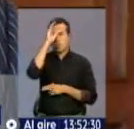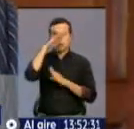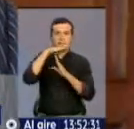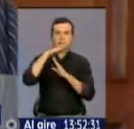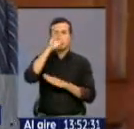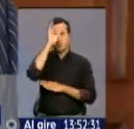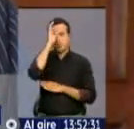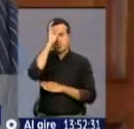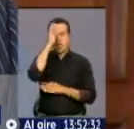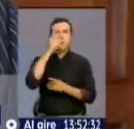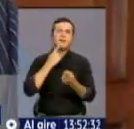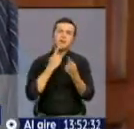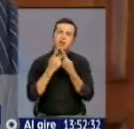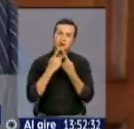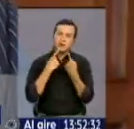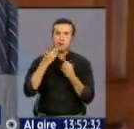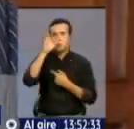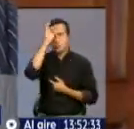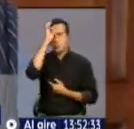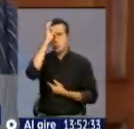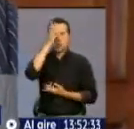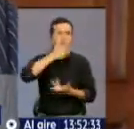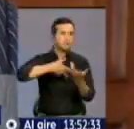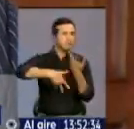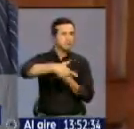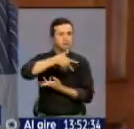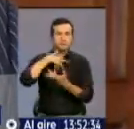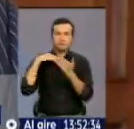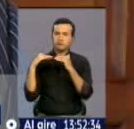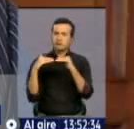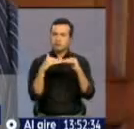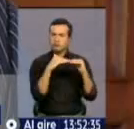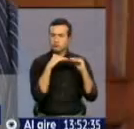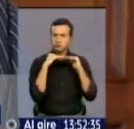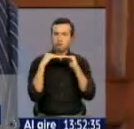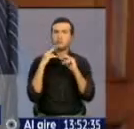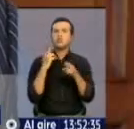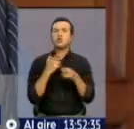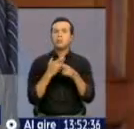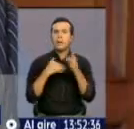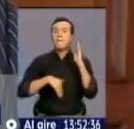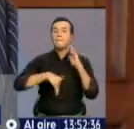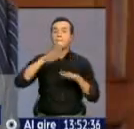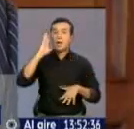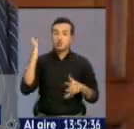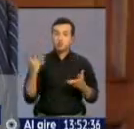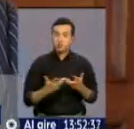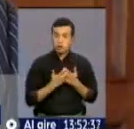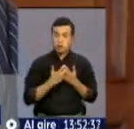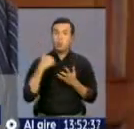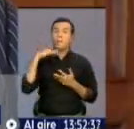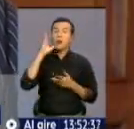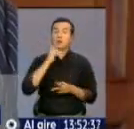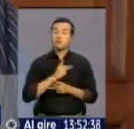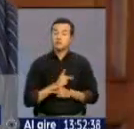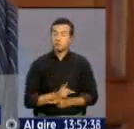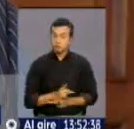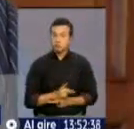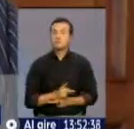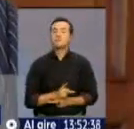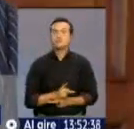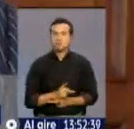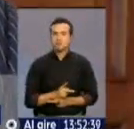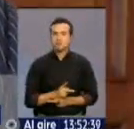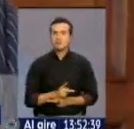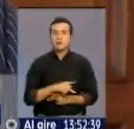de diálogo, para la cultura de convivencia armónica, que se ha denominado Más Unidos, Más Protegidos. Sí, porque